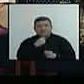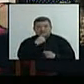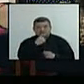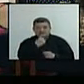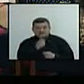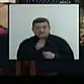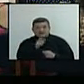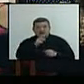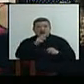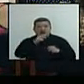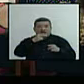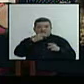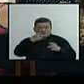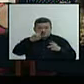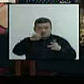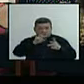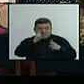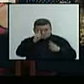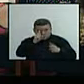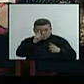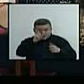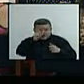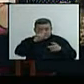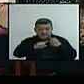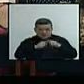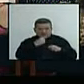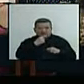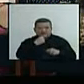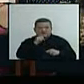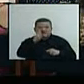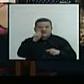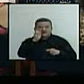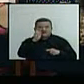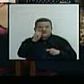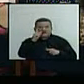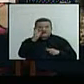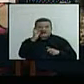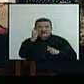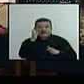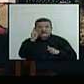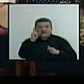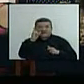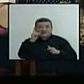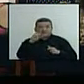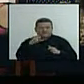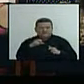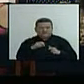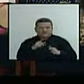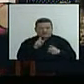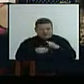a uno de los apóstoles, a Felipe: queremos ver a Jesús.